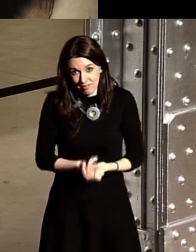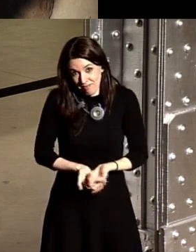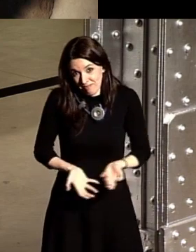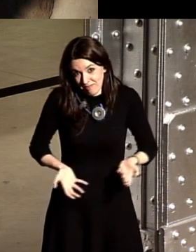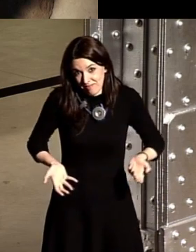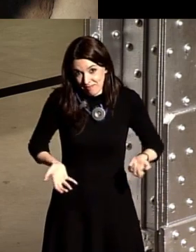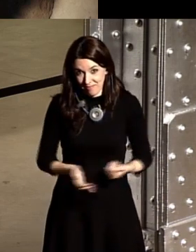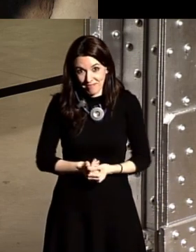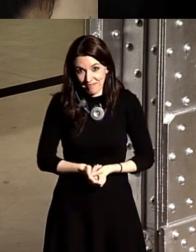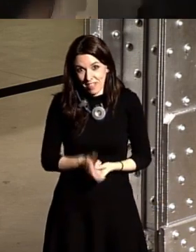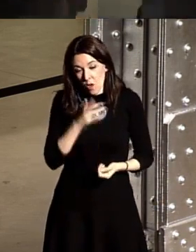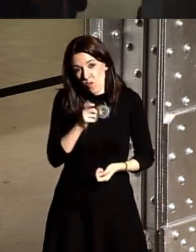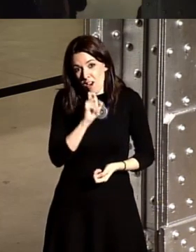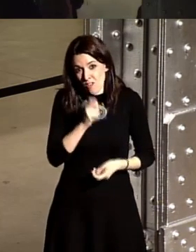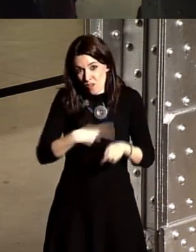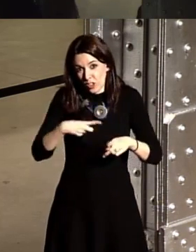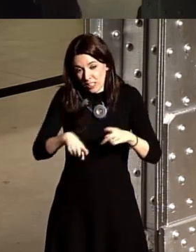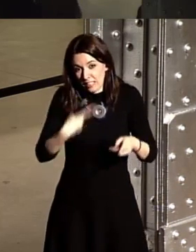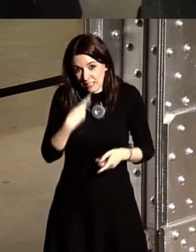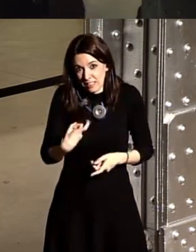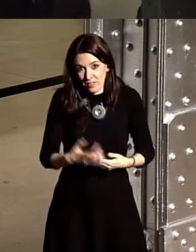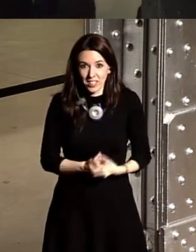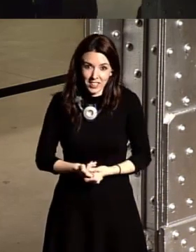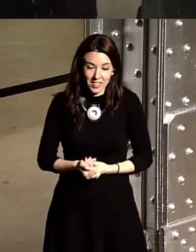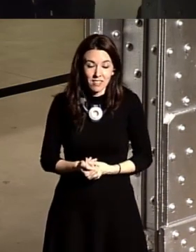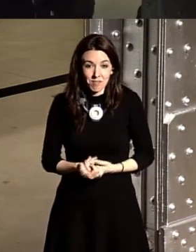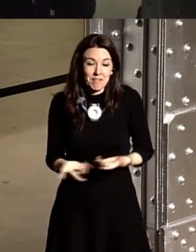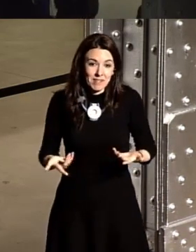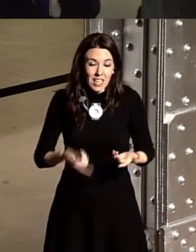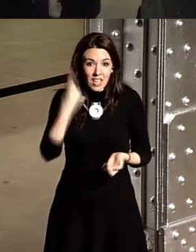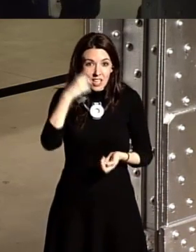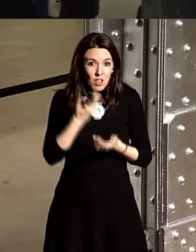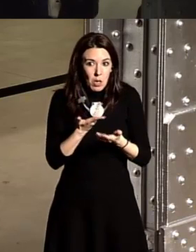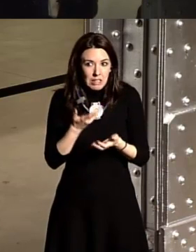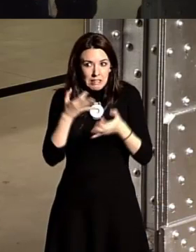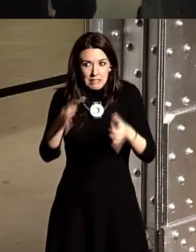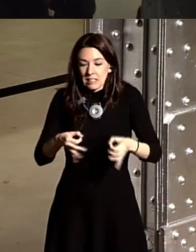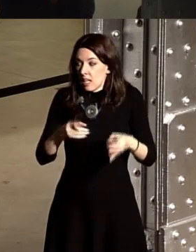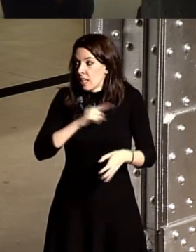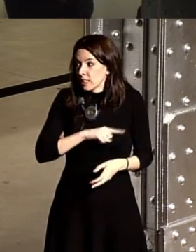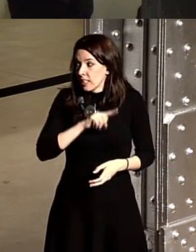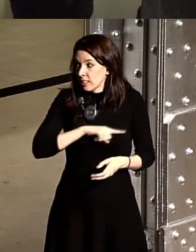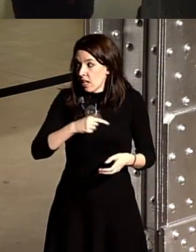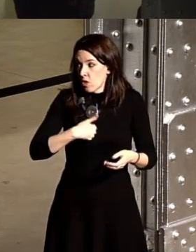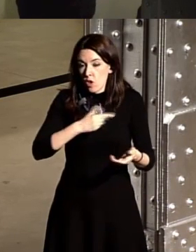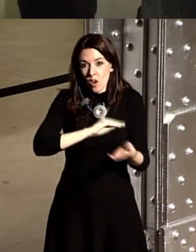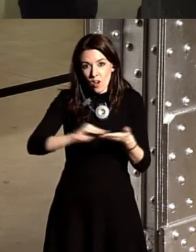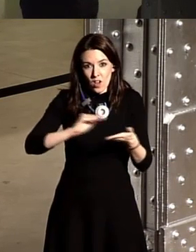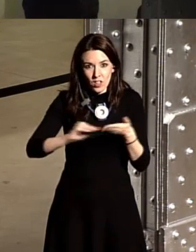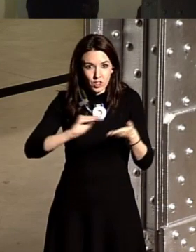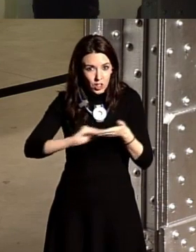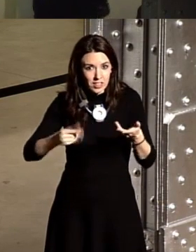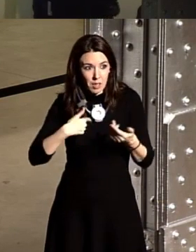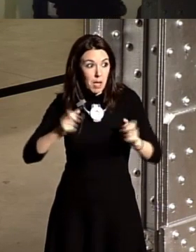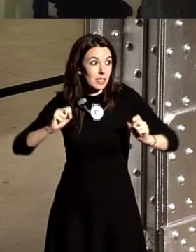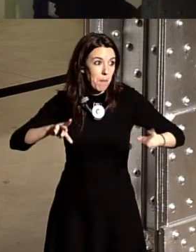lo tenemos un poco difícil. Entonces, yo siempre he tenido la sensación que lo que yo escribía... Tenemos Trump. Sí, bueno,